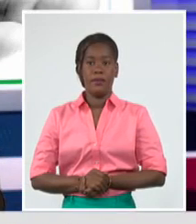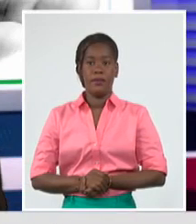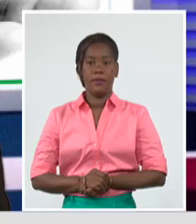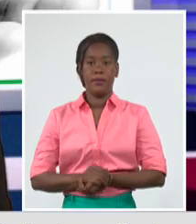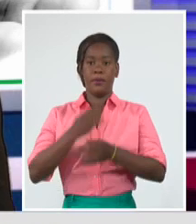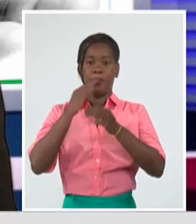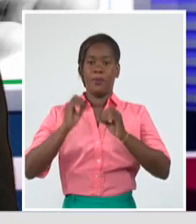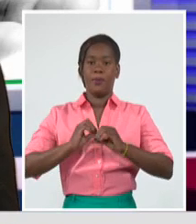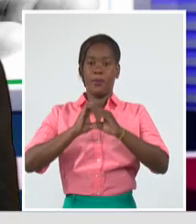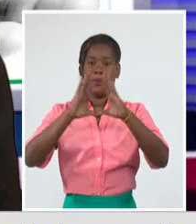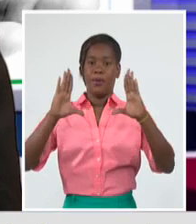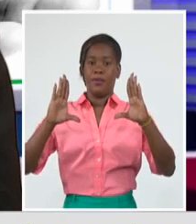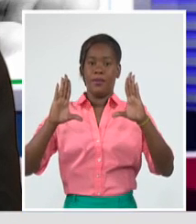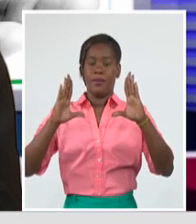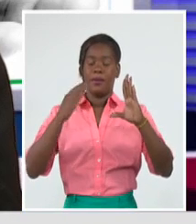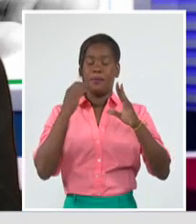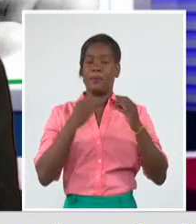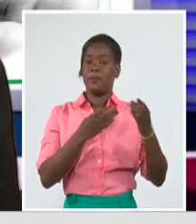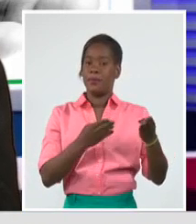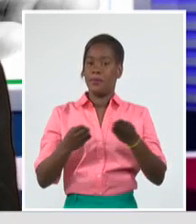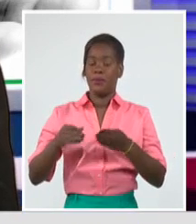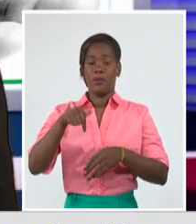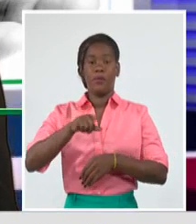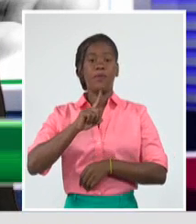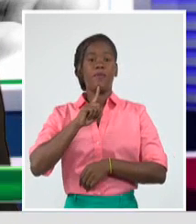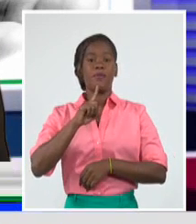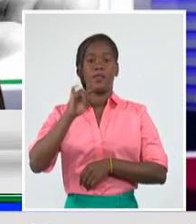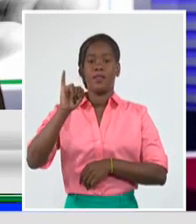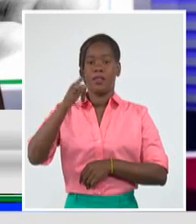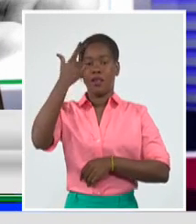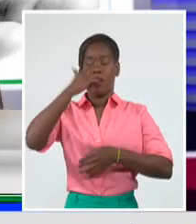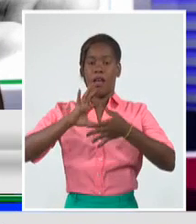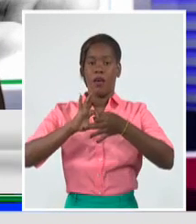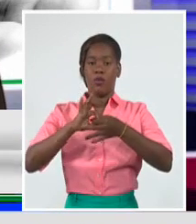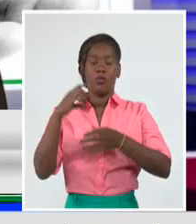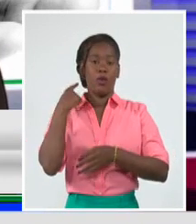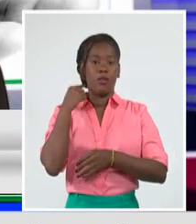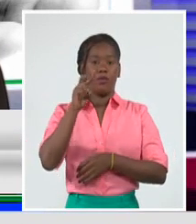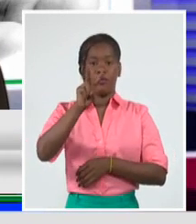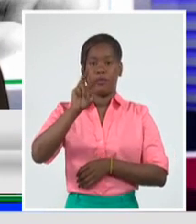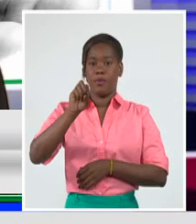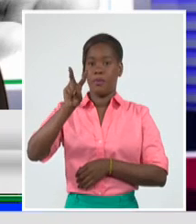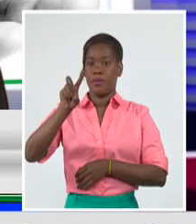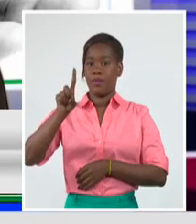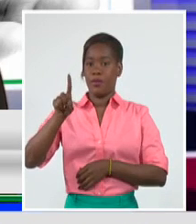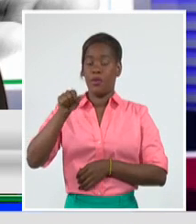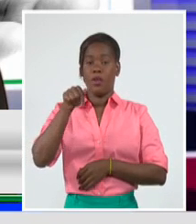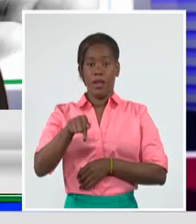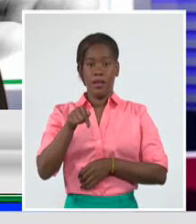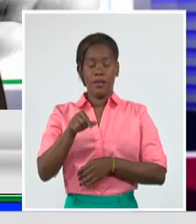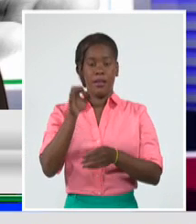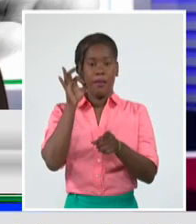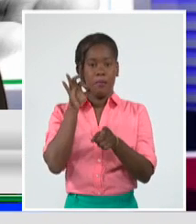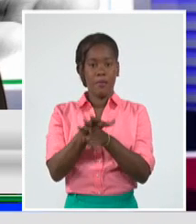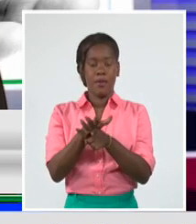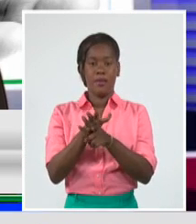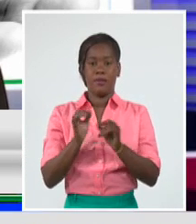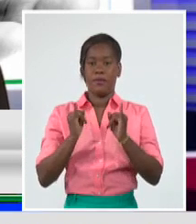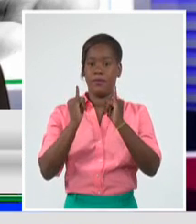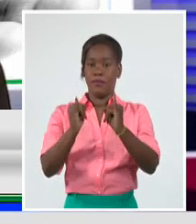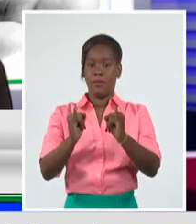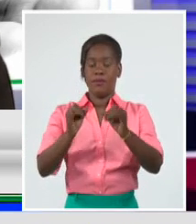Buenos días, amigos televidentes. Viernes 6 de agosto de 2021, ya está en el aire a través del sistema de la radio y la televisión